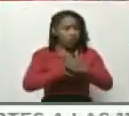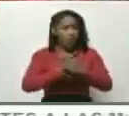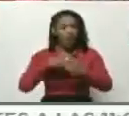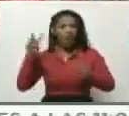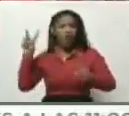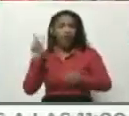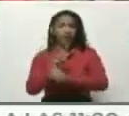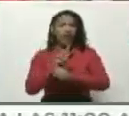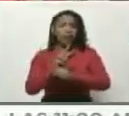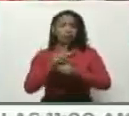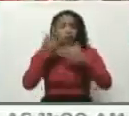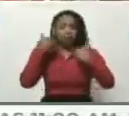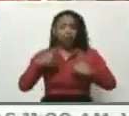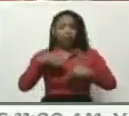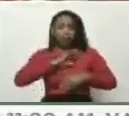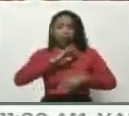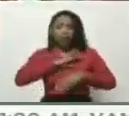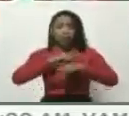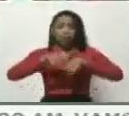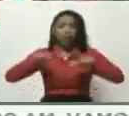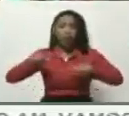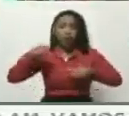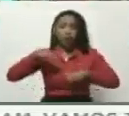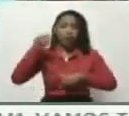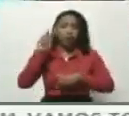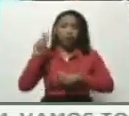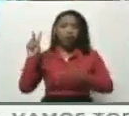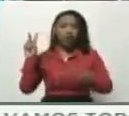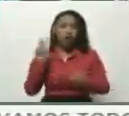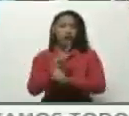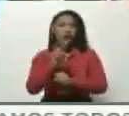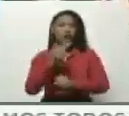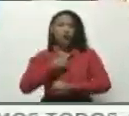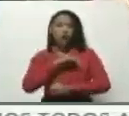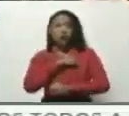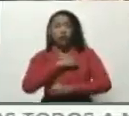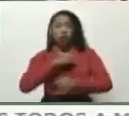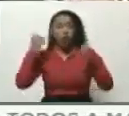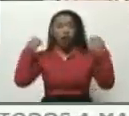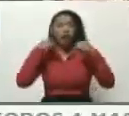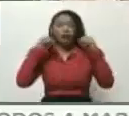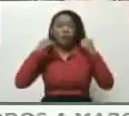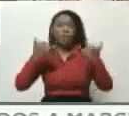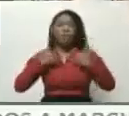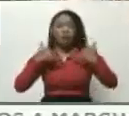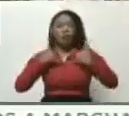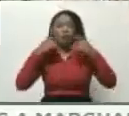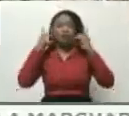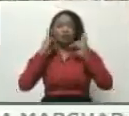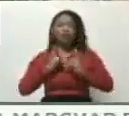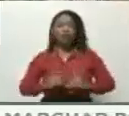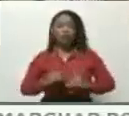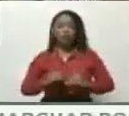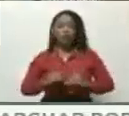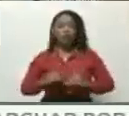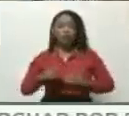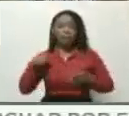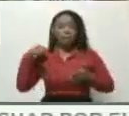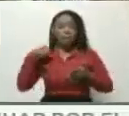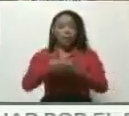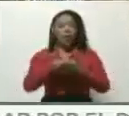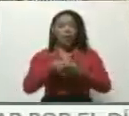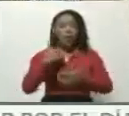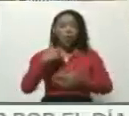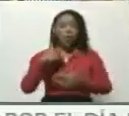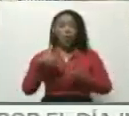nuestra integridad territorial, de vulnerar nuestro ejercicio a la autodeterminación, de atentar